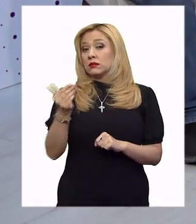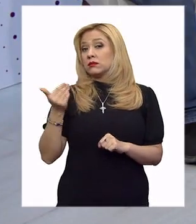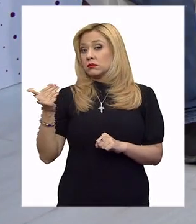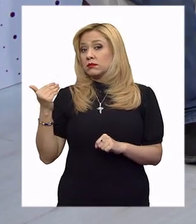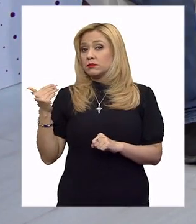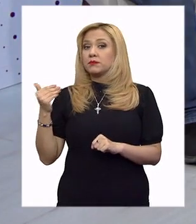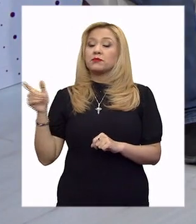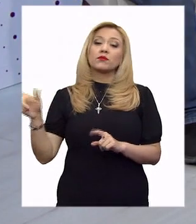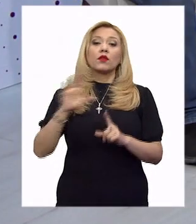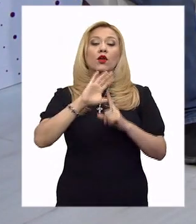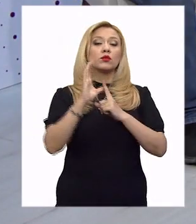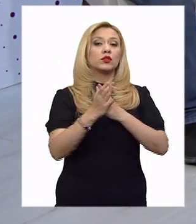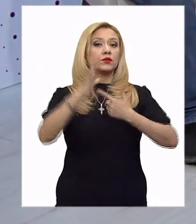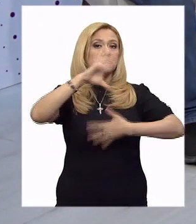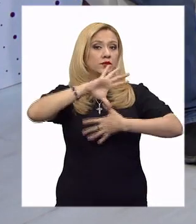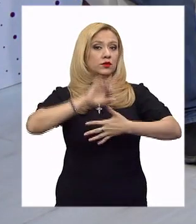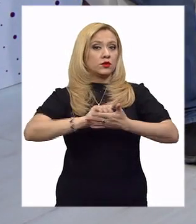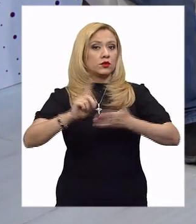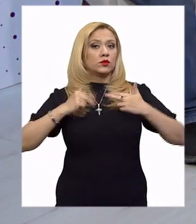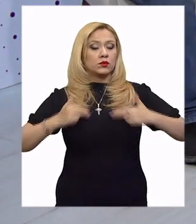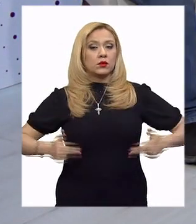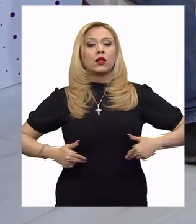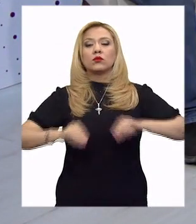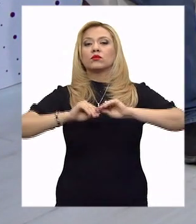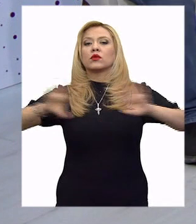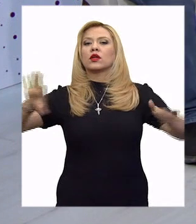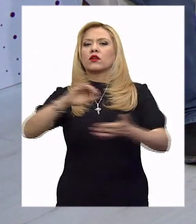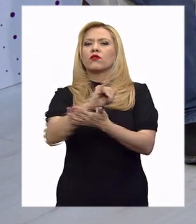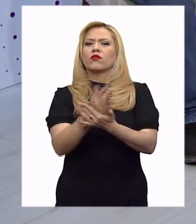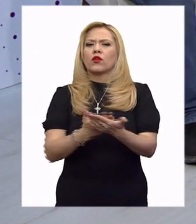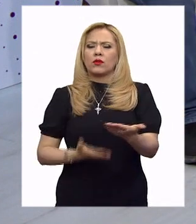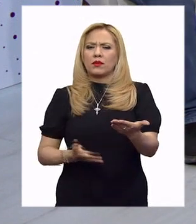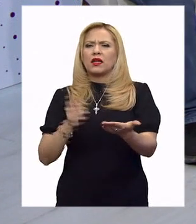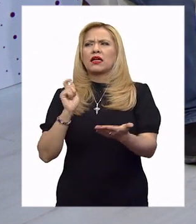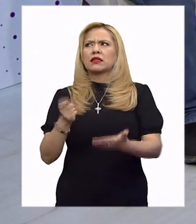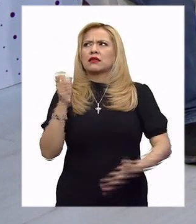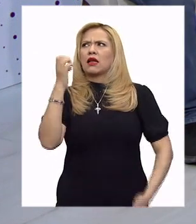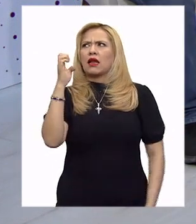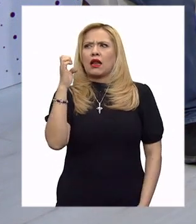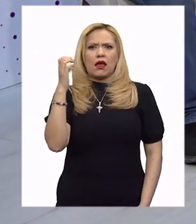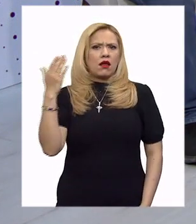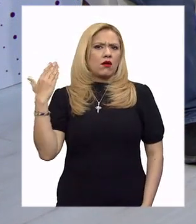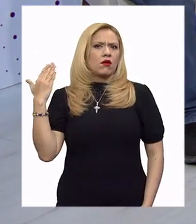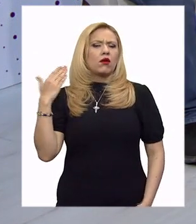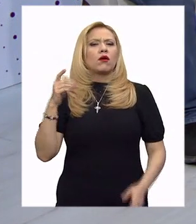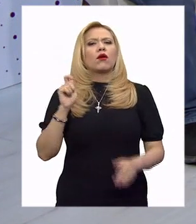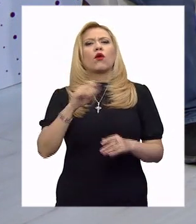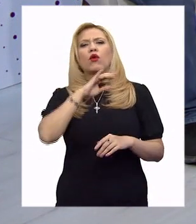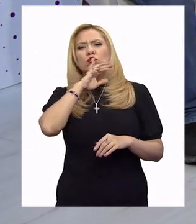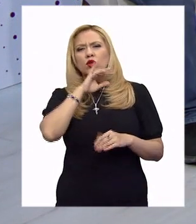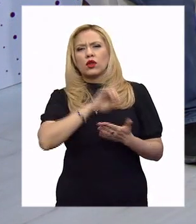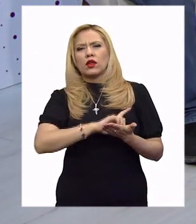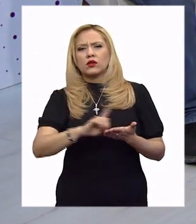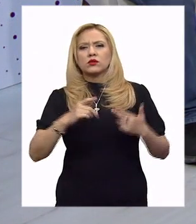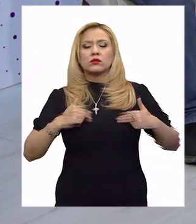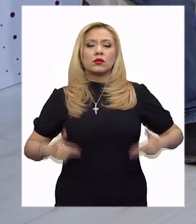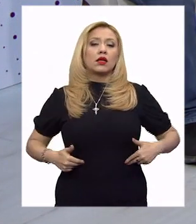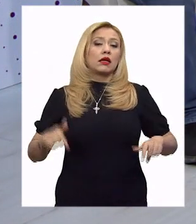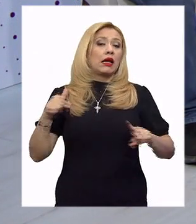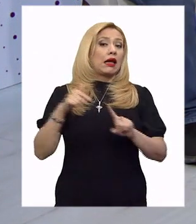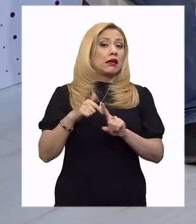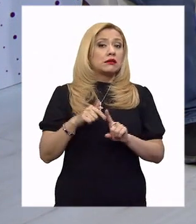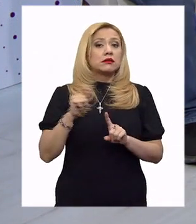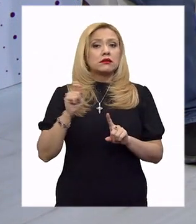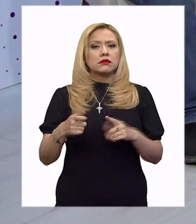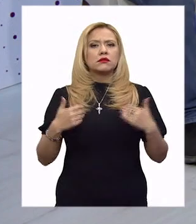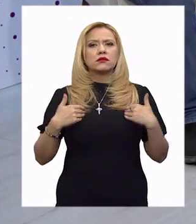Recientemente, la Comisión Interamericana de Derechos Humanos ha emitido un informe apenas en enero sobre corrupción y derechos humanos y ahí nos da una primera aproximación de lo